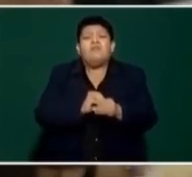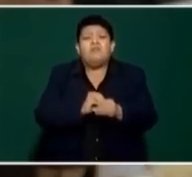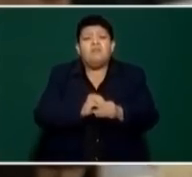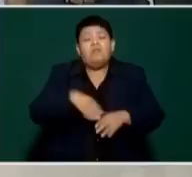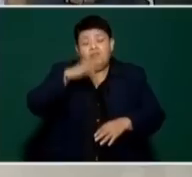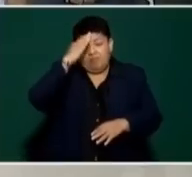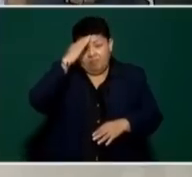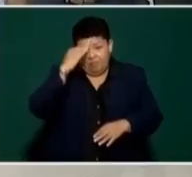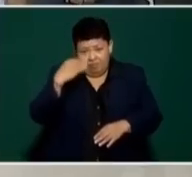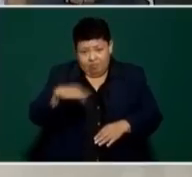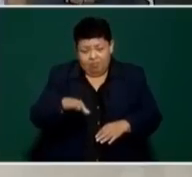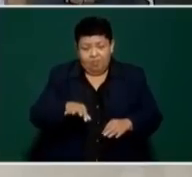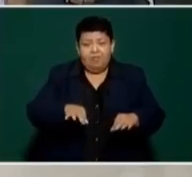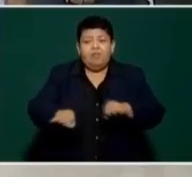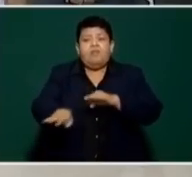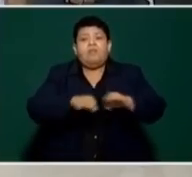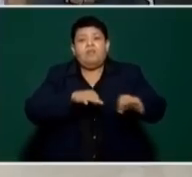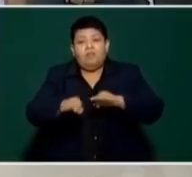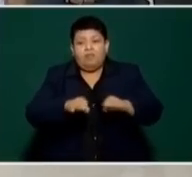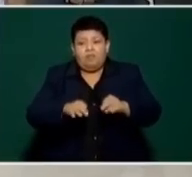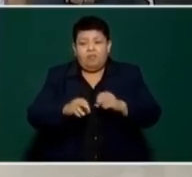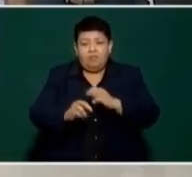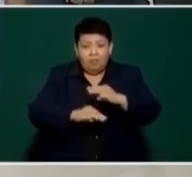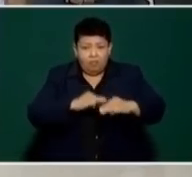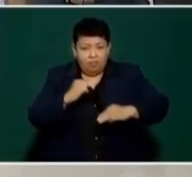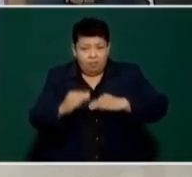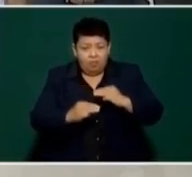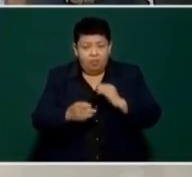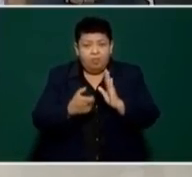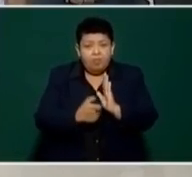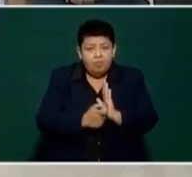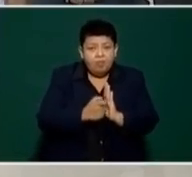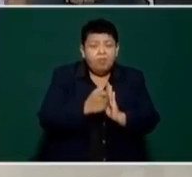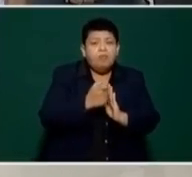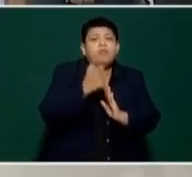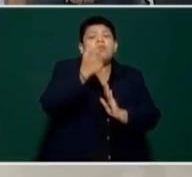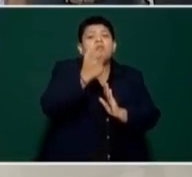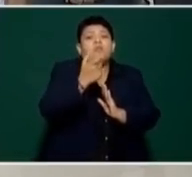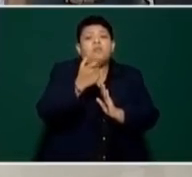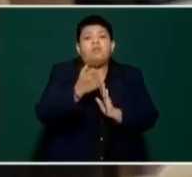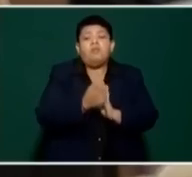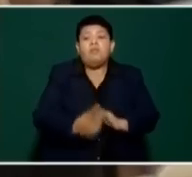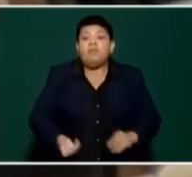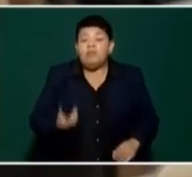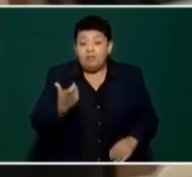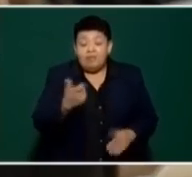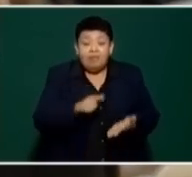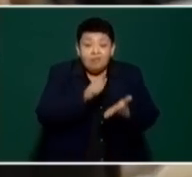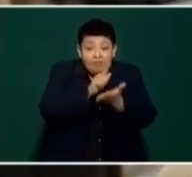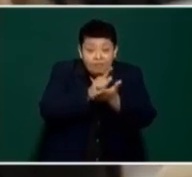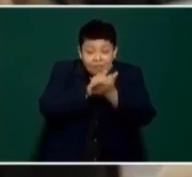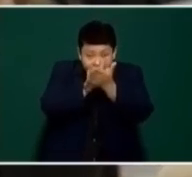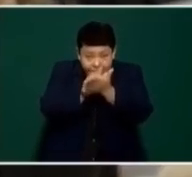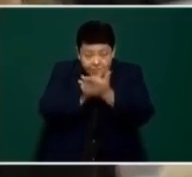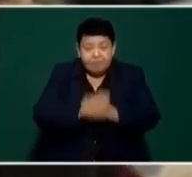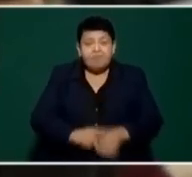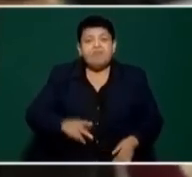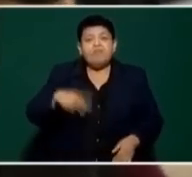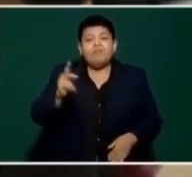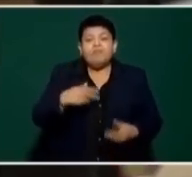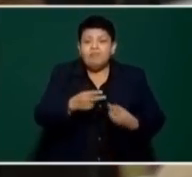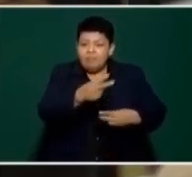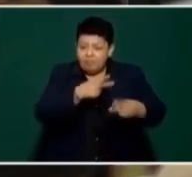mundo capitalista, no vamos a detenerlo, pero sí regular en bien de la economía local. Y dentro de este